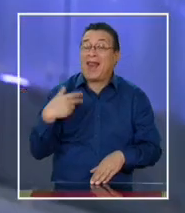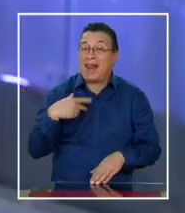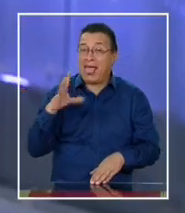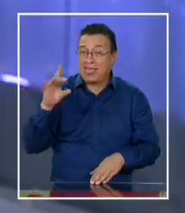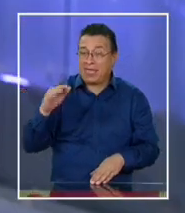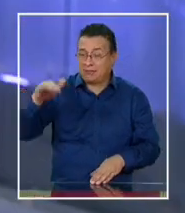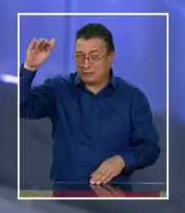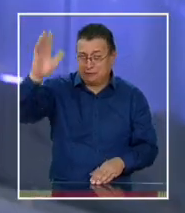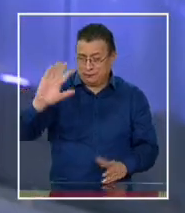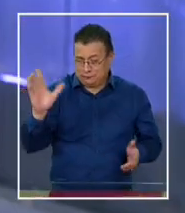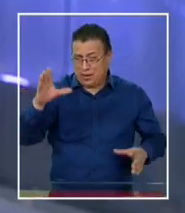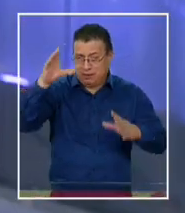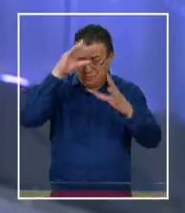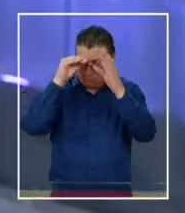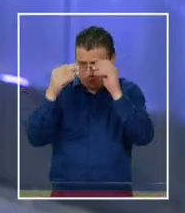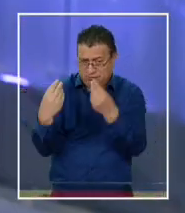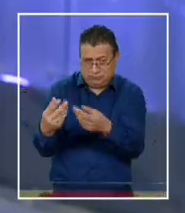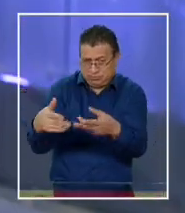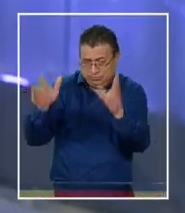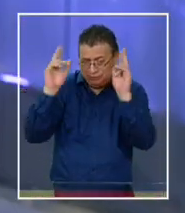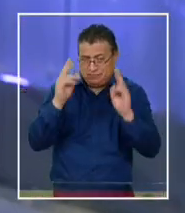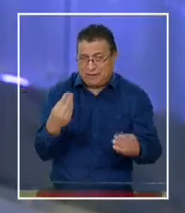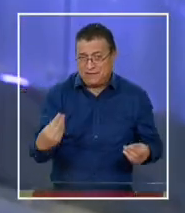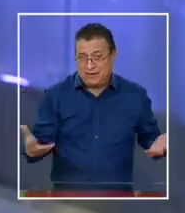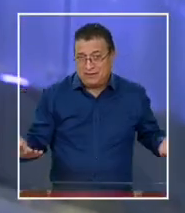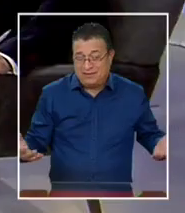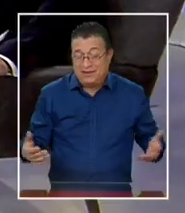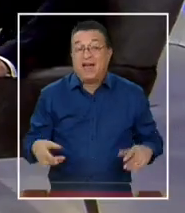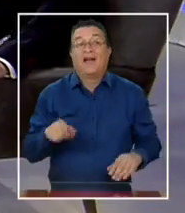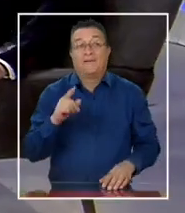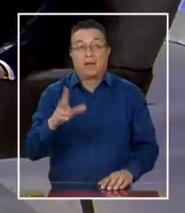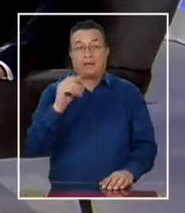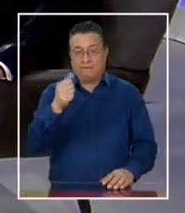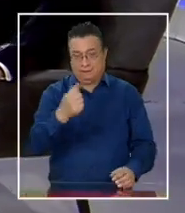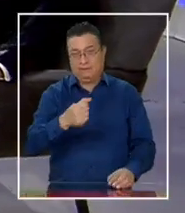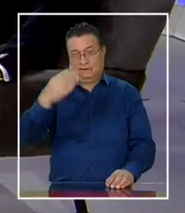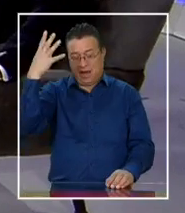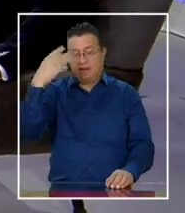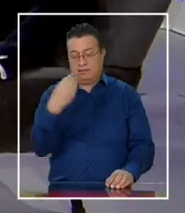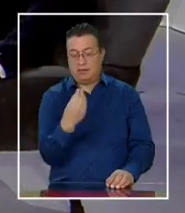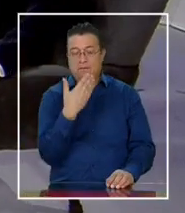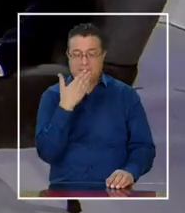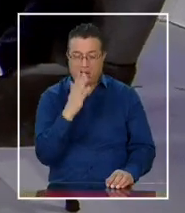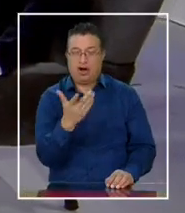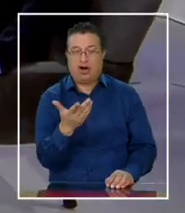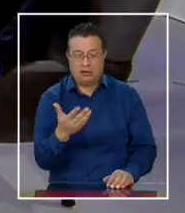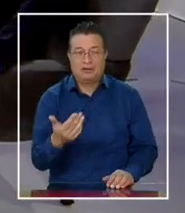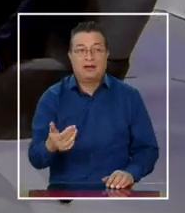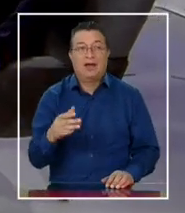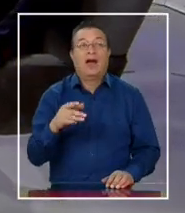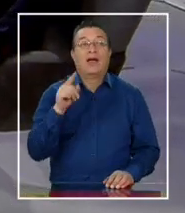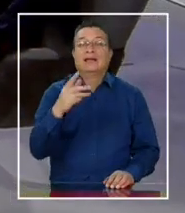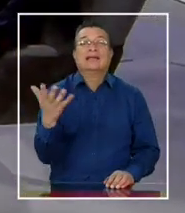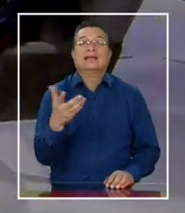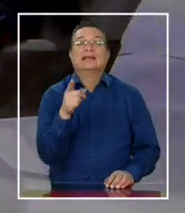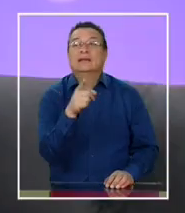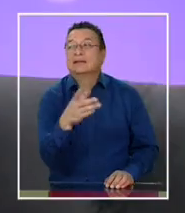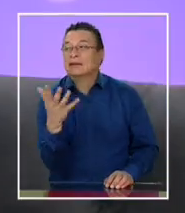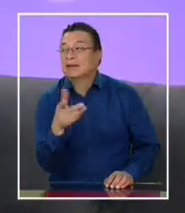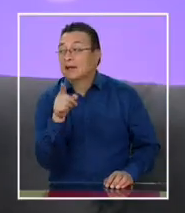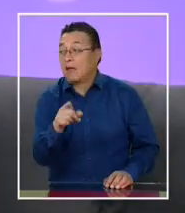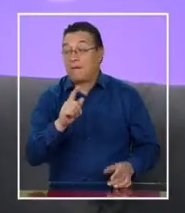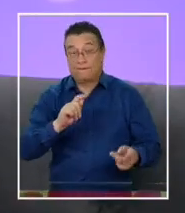que hay que celebrar la experiencia solamente exactamente más vale valorarla desde nuestro punto de vista Pero qué hay ahí hay